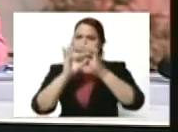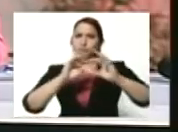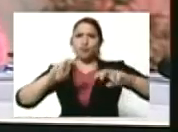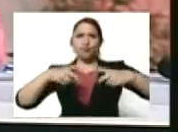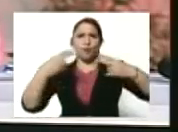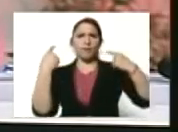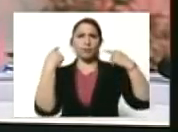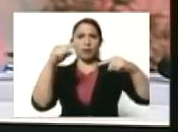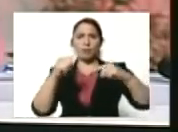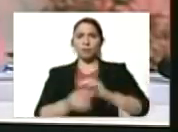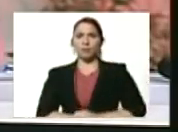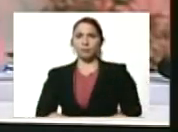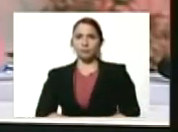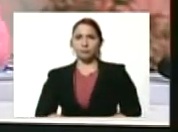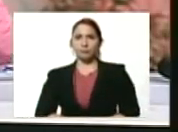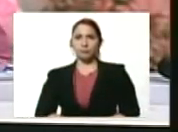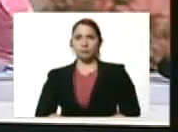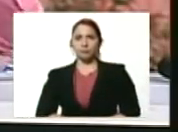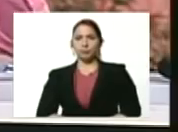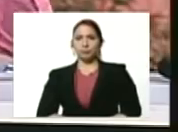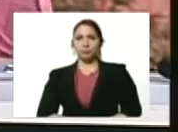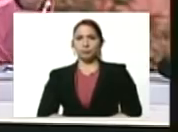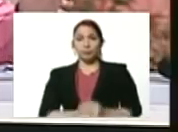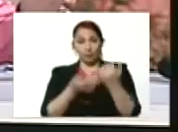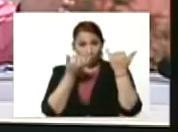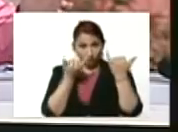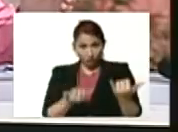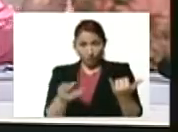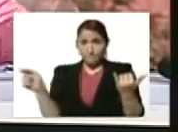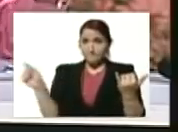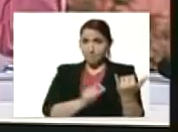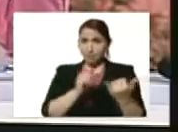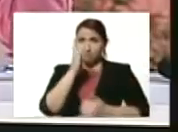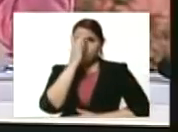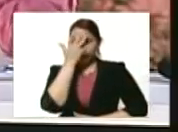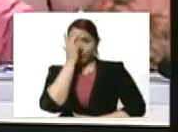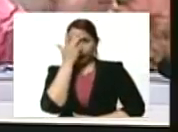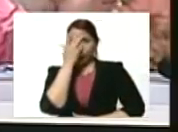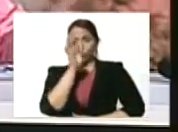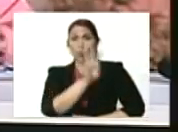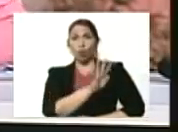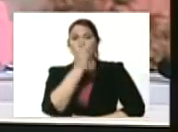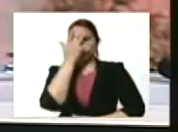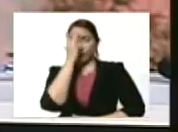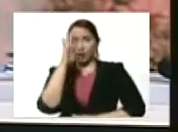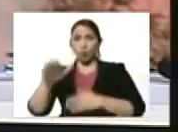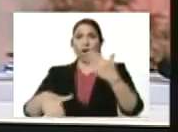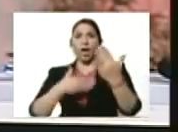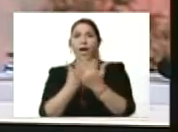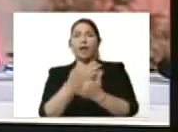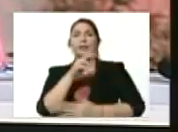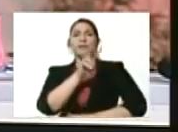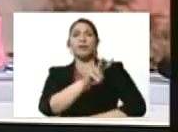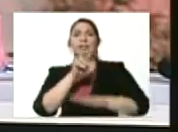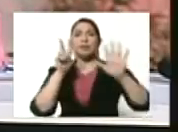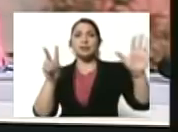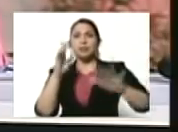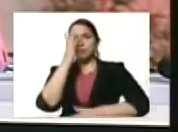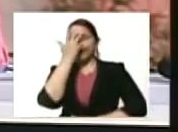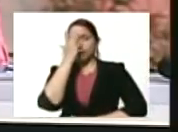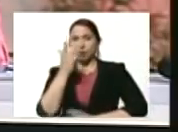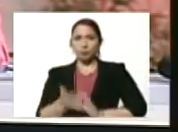etapa que va ahora en este mes de febrero, del 4 de febrero al 27 de